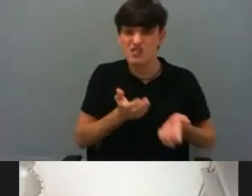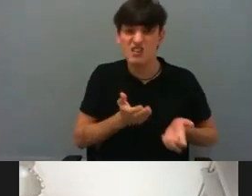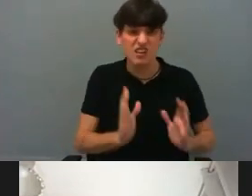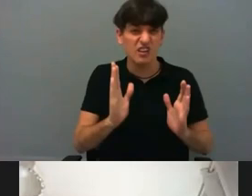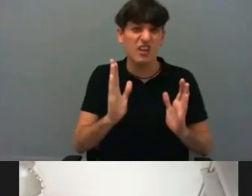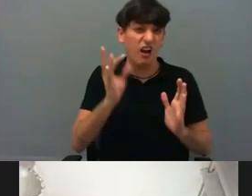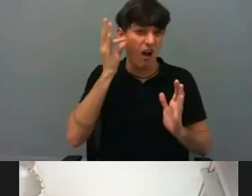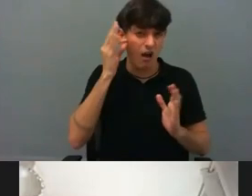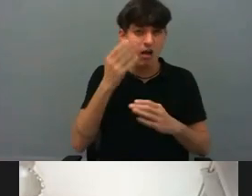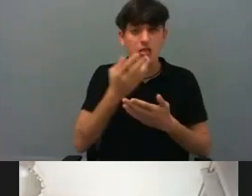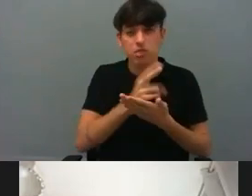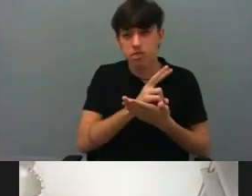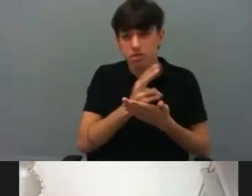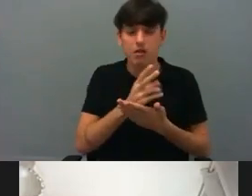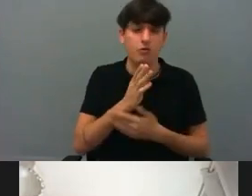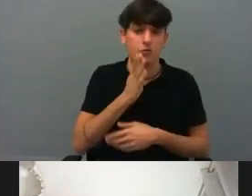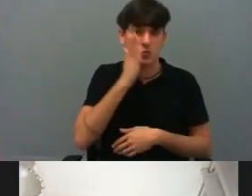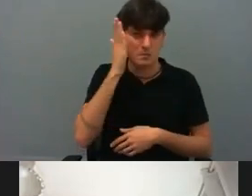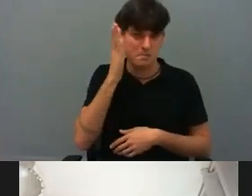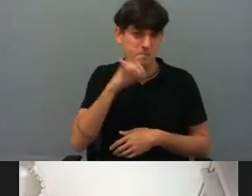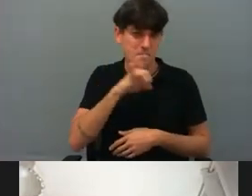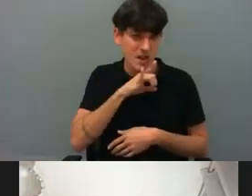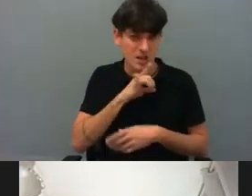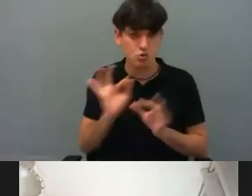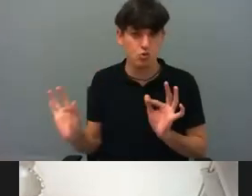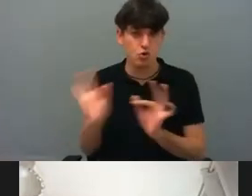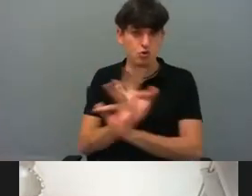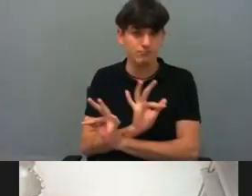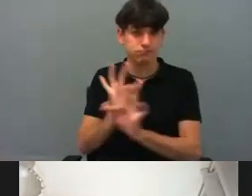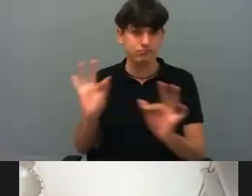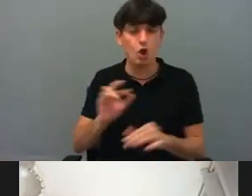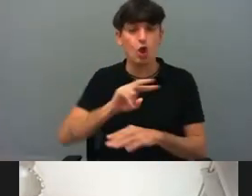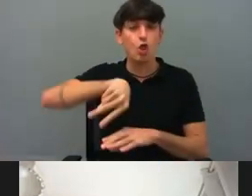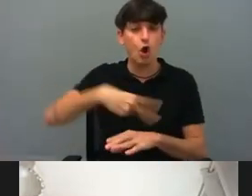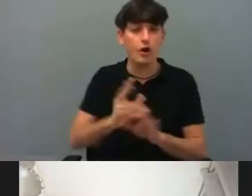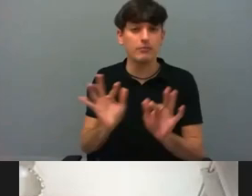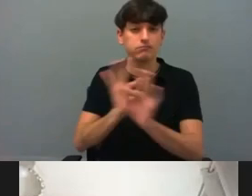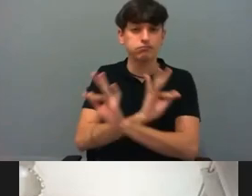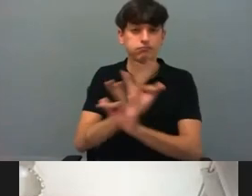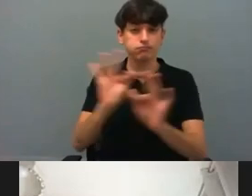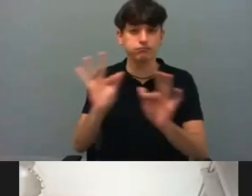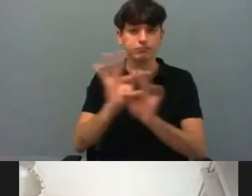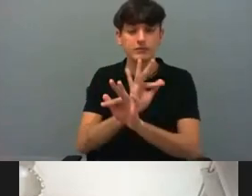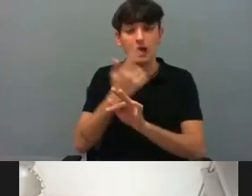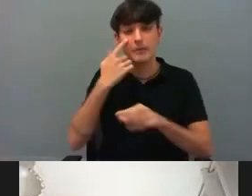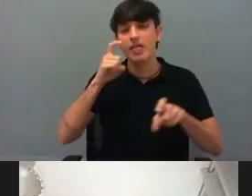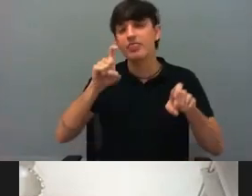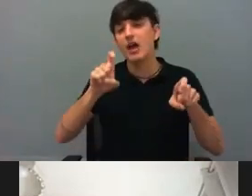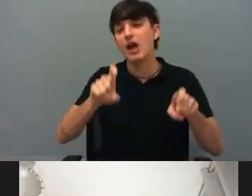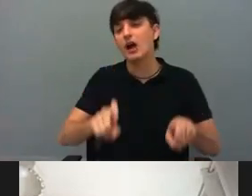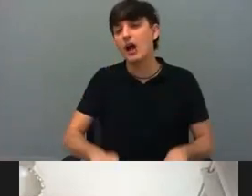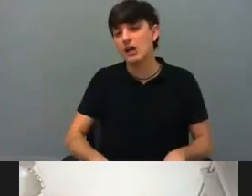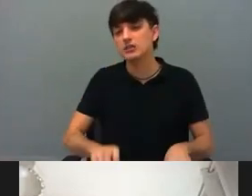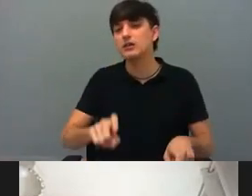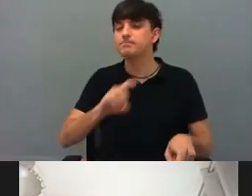nos turnábamos 2 horas cada uno para poder descansar y estar medianamente